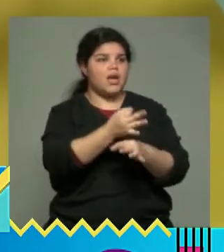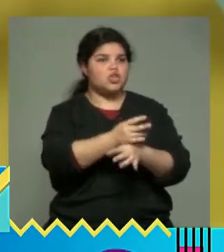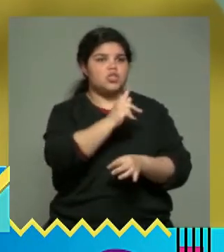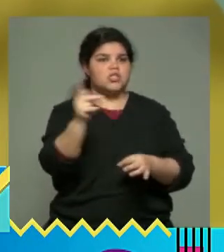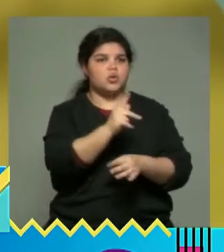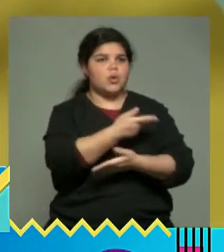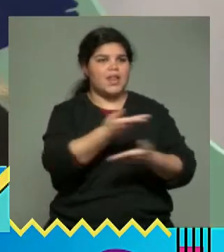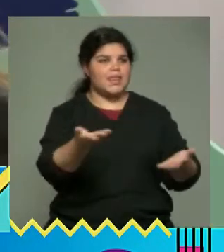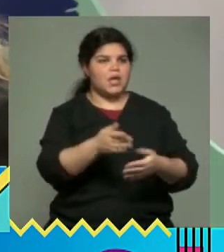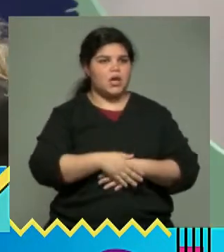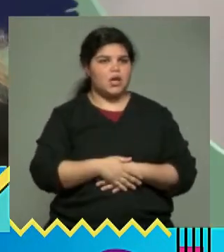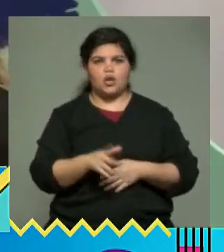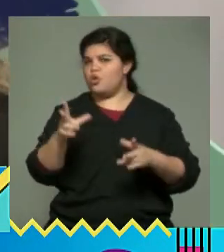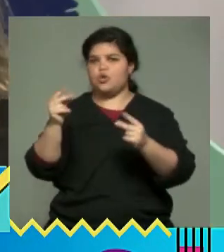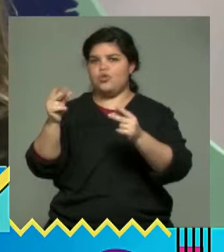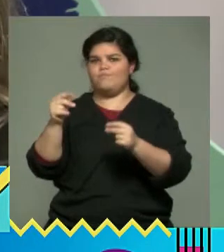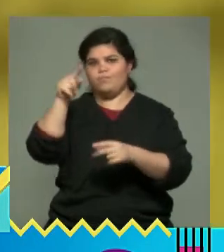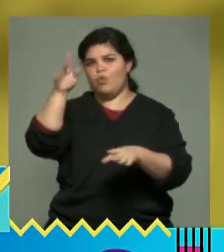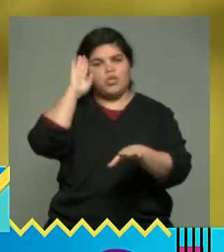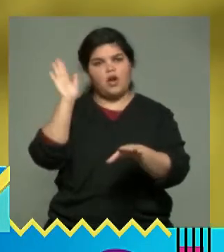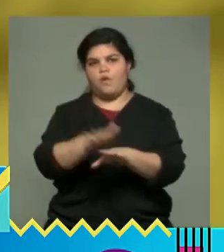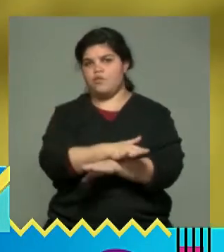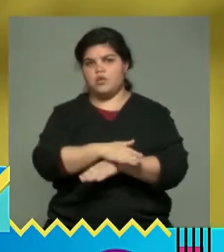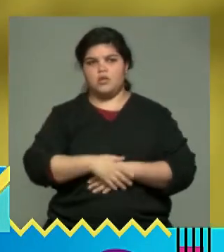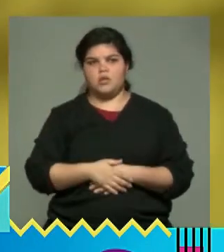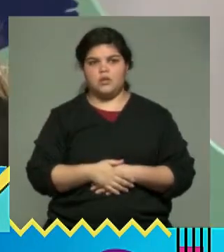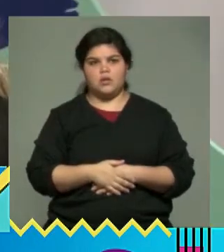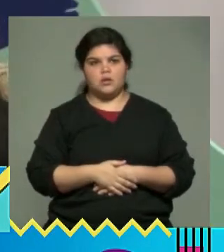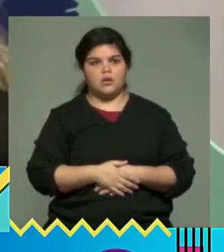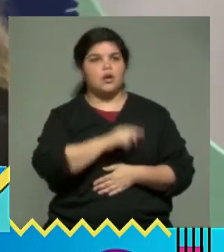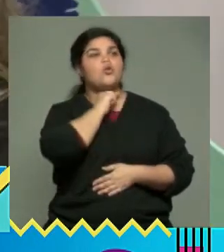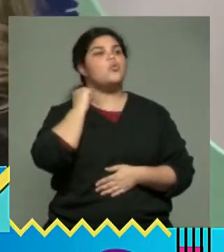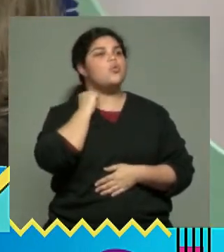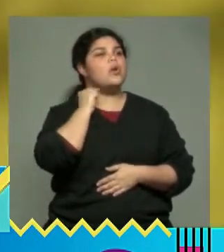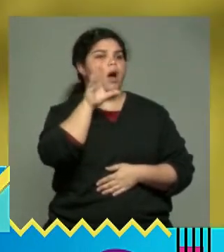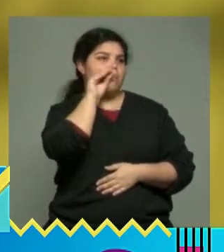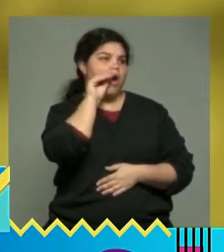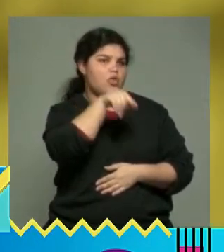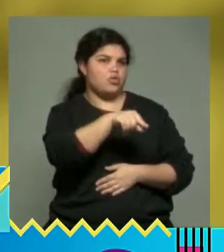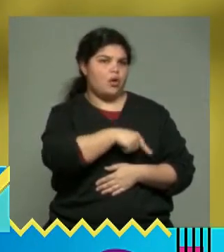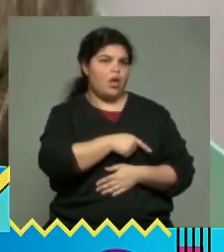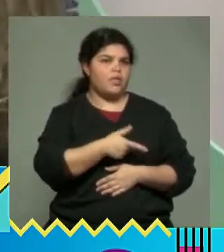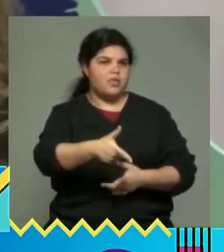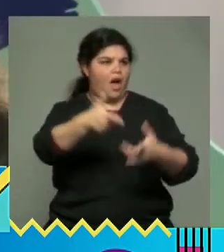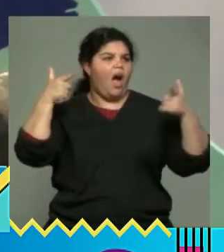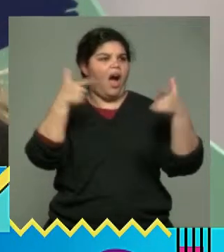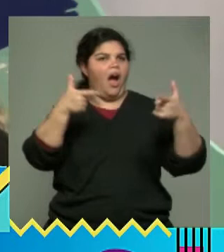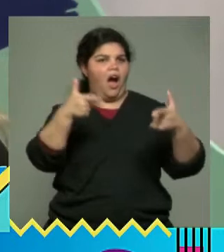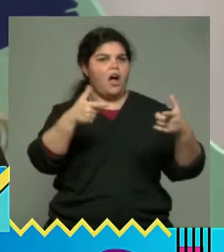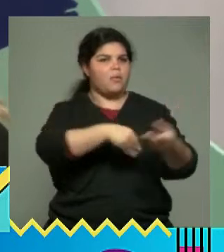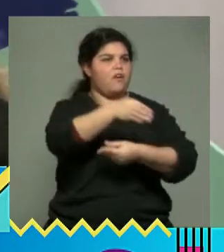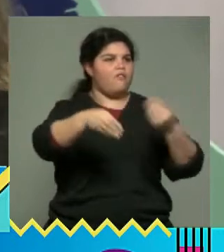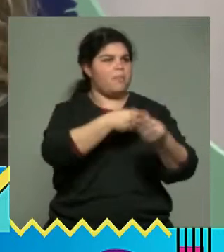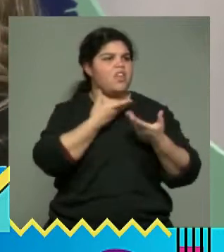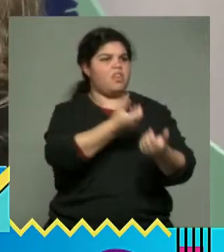la educación sexual integral? Y bueno, el cura Pato dijo eso. No, me decías mandó a salir en armas a defender la familia.